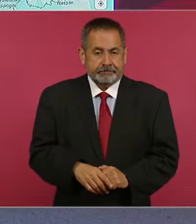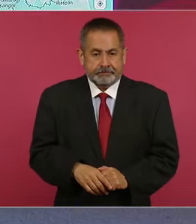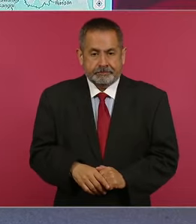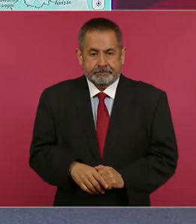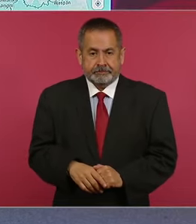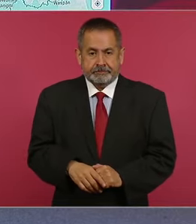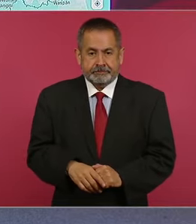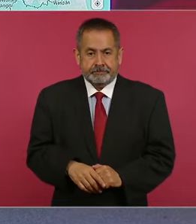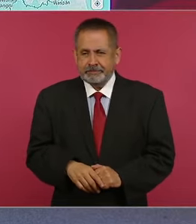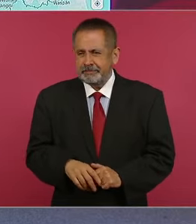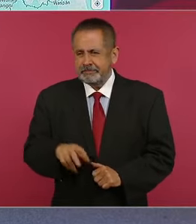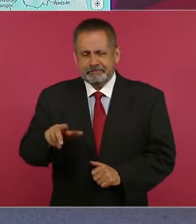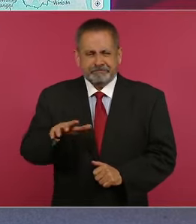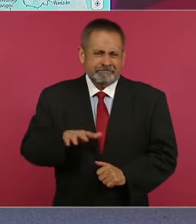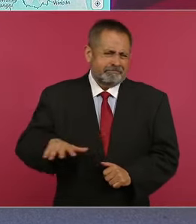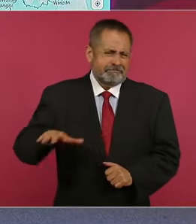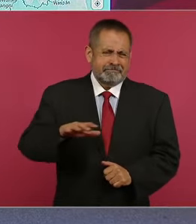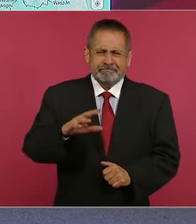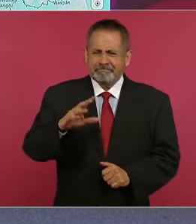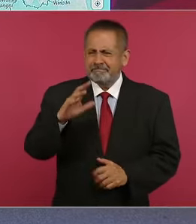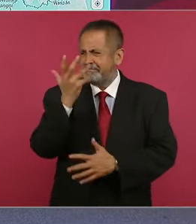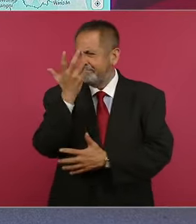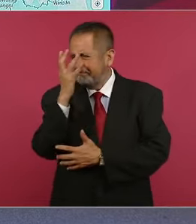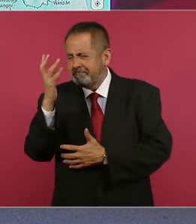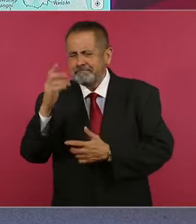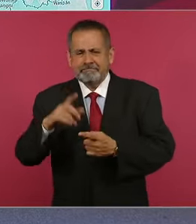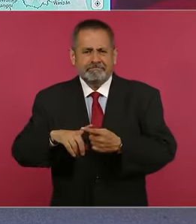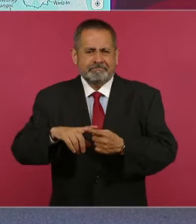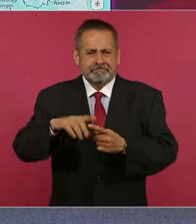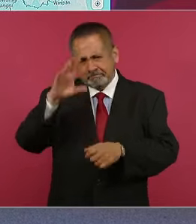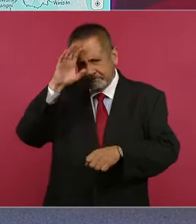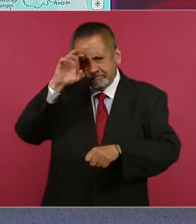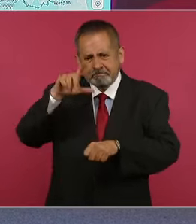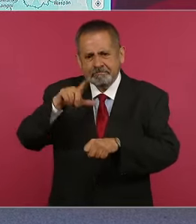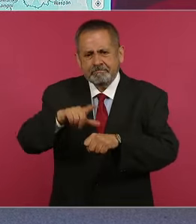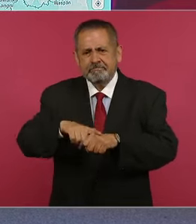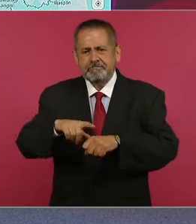en naturaleza, en cultura,